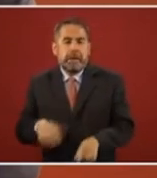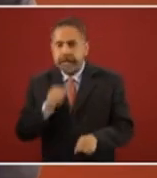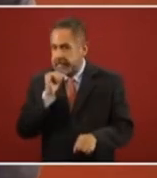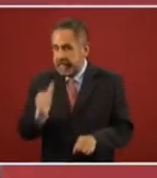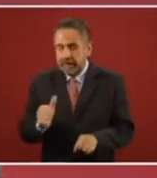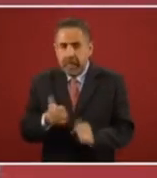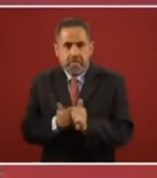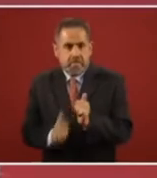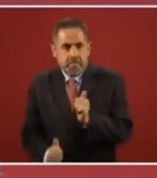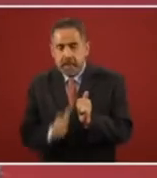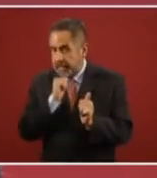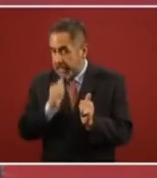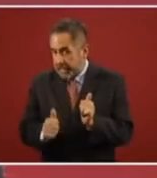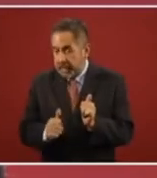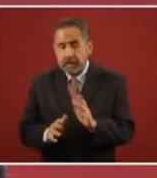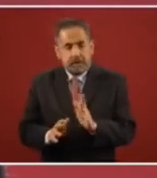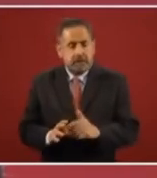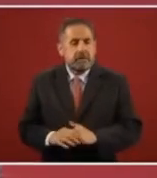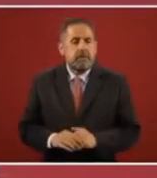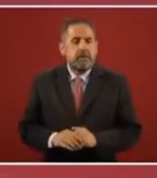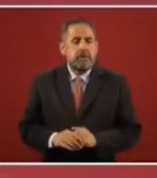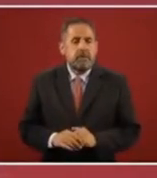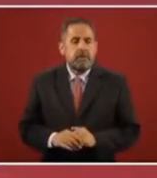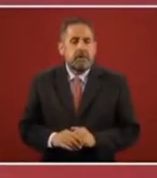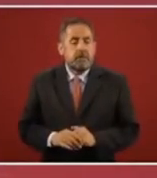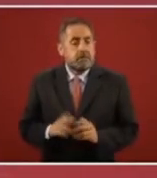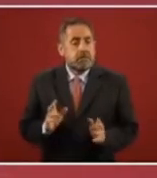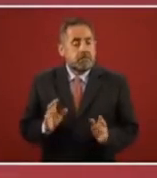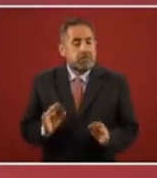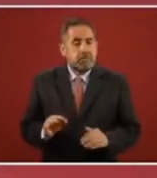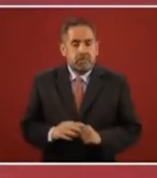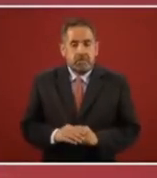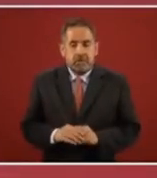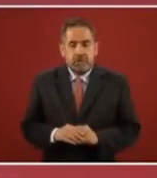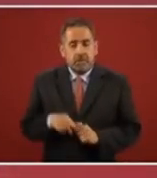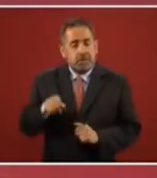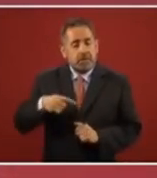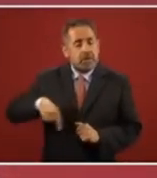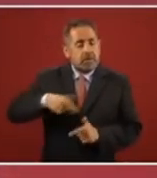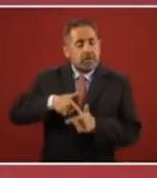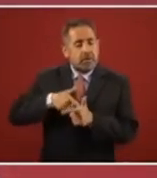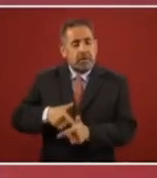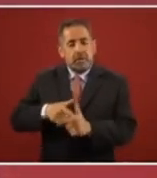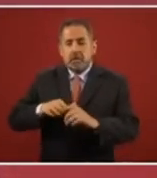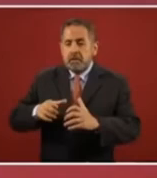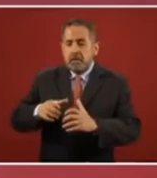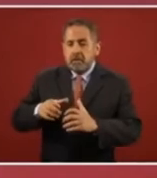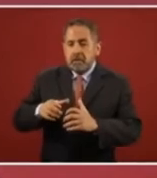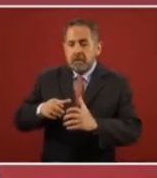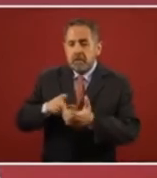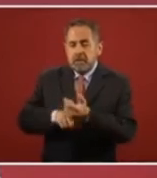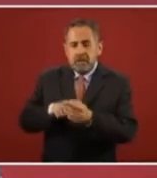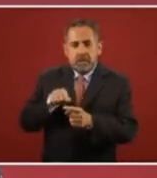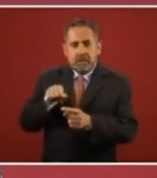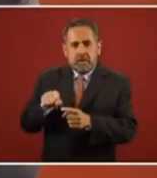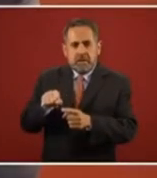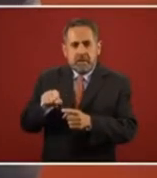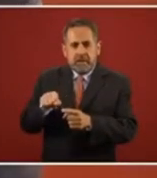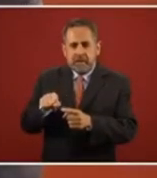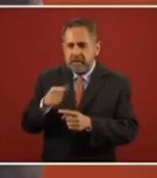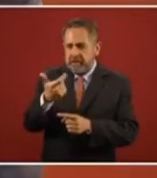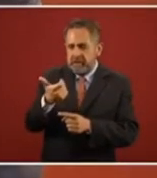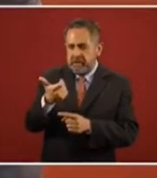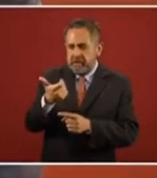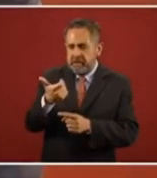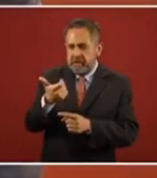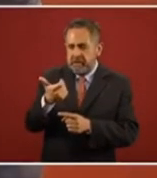no este si nosotros seguimos manteniendo el peso